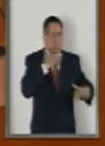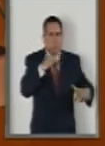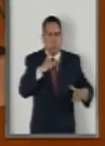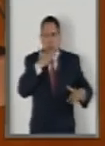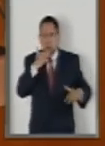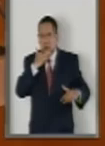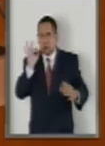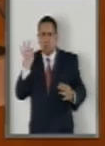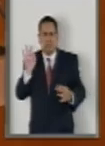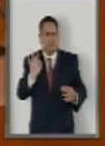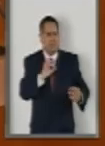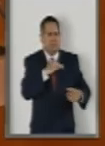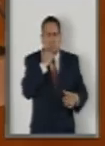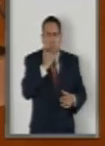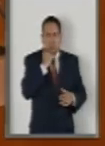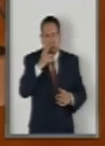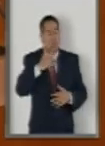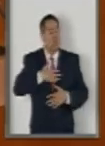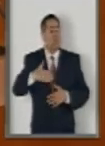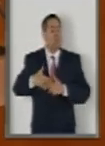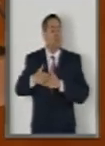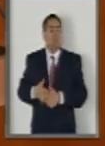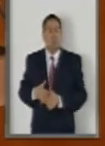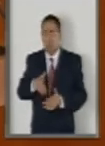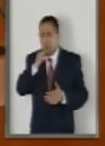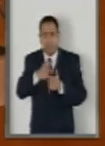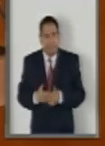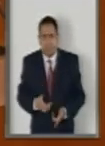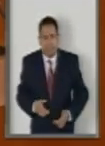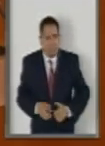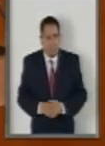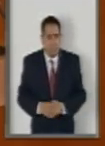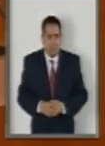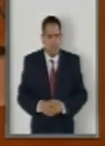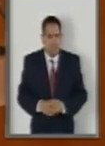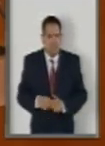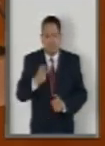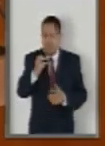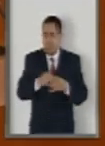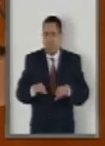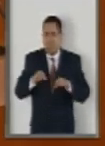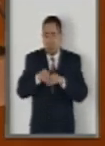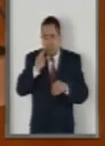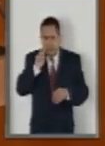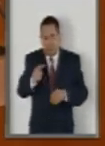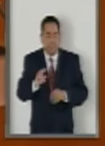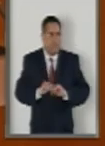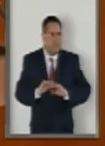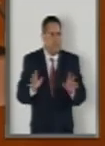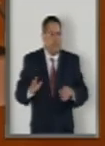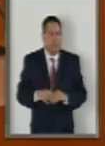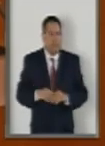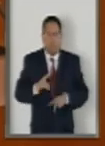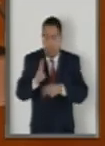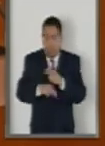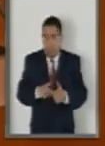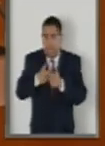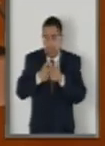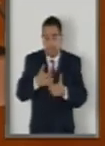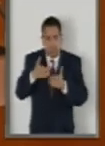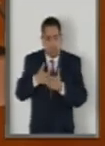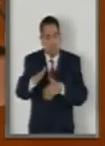país para mantener un sistema que es insostenible. Es lo importante de esta elección. No van a poderla sostener